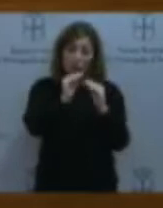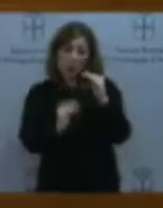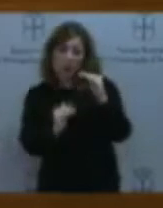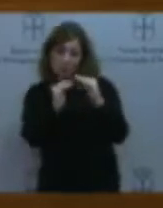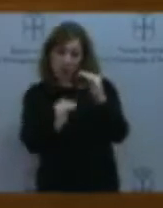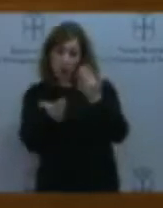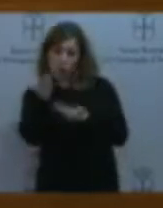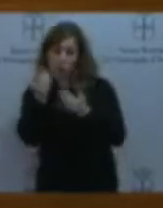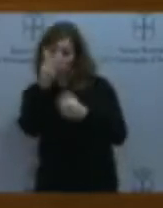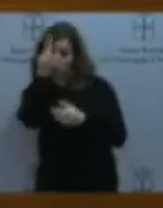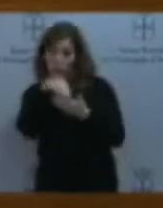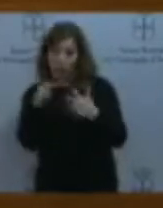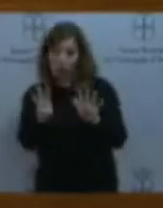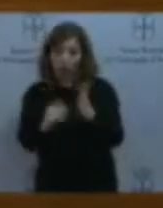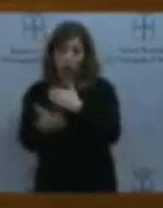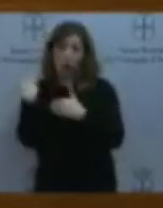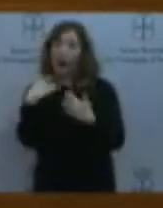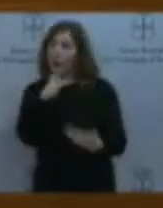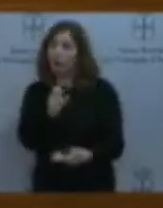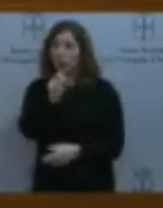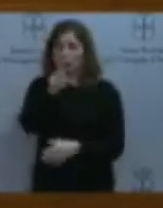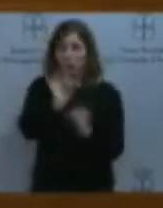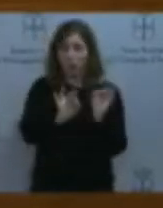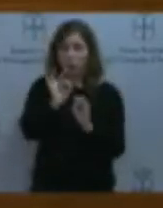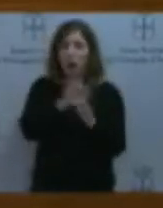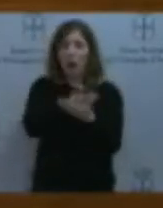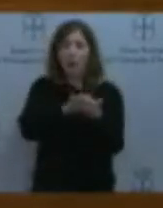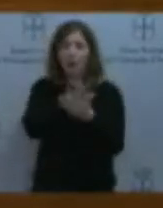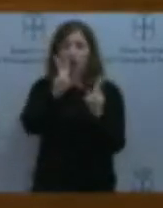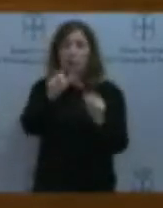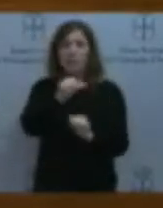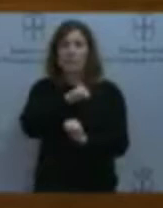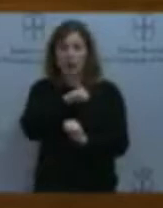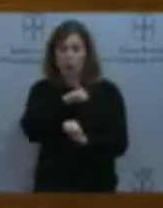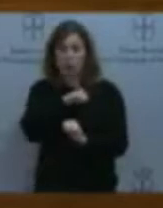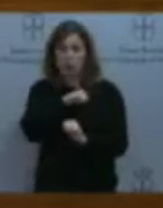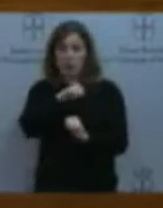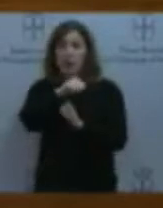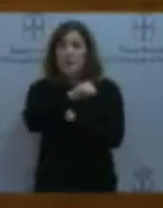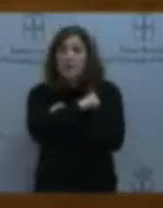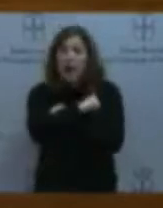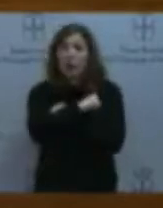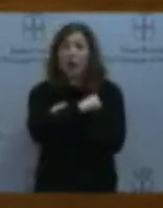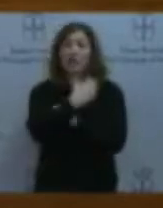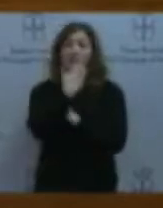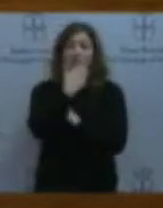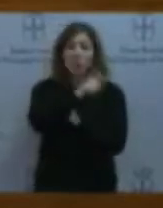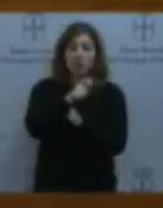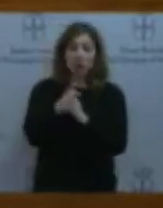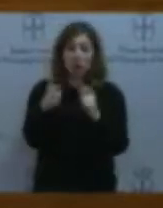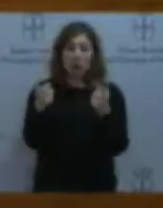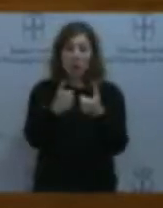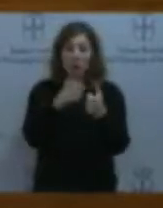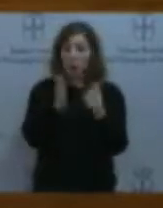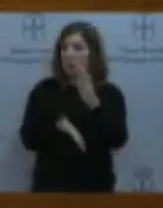2008, a día de hoy 12%. Pero es que en términos de desempleo, ni siquiera la pérdida de población permite maquillar los datos. Voy